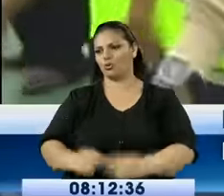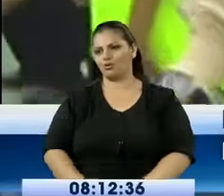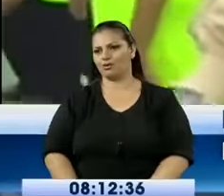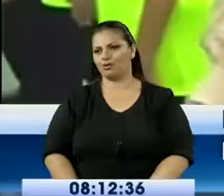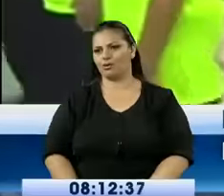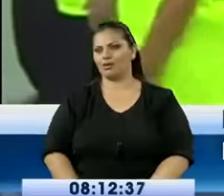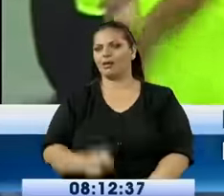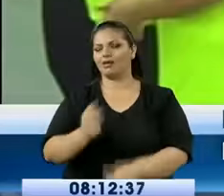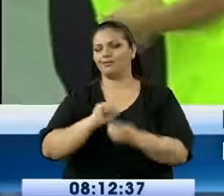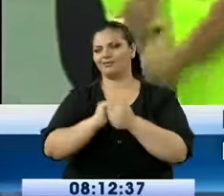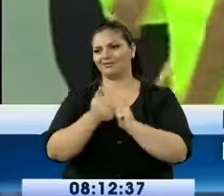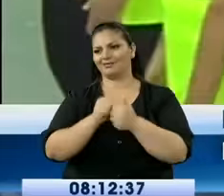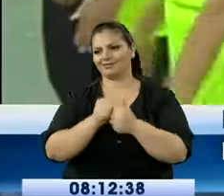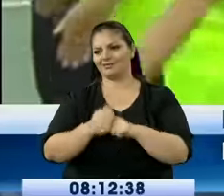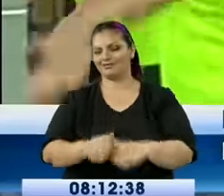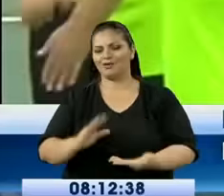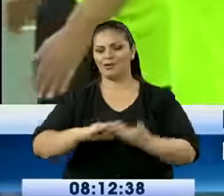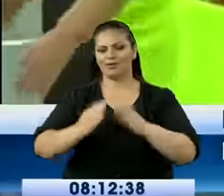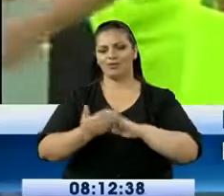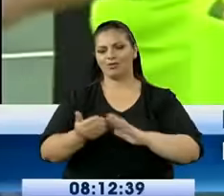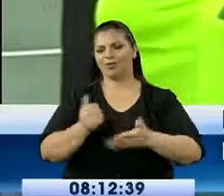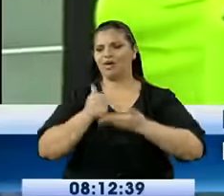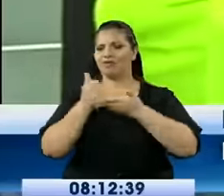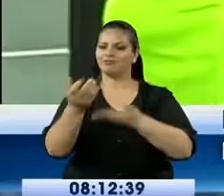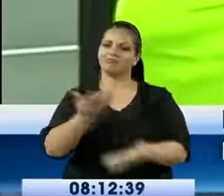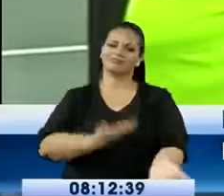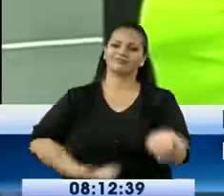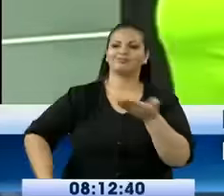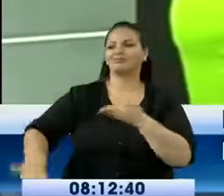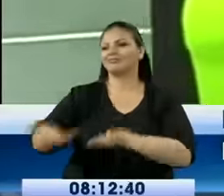con la comunidad. Nuestros adultos mayores son una prioridad.